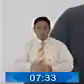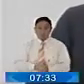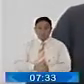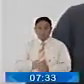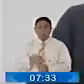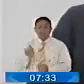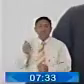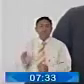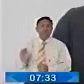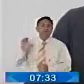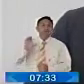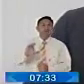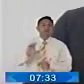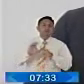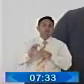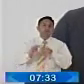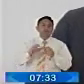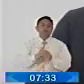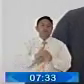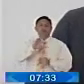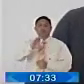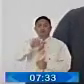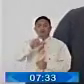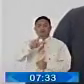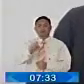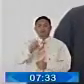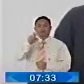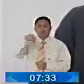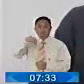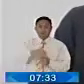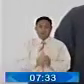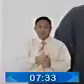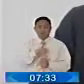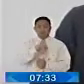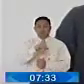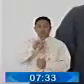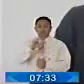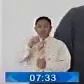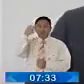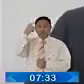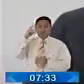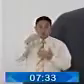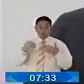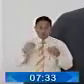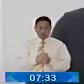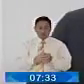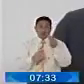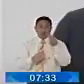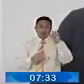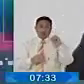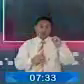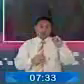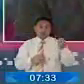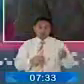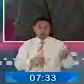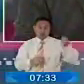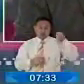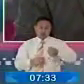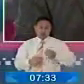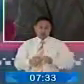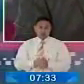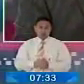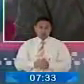inversión de inicial del CAPEX, 100 millones de dólares consigue, invierte la empresa privada, 20 millones de dólares en la aportación. Estamos